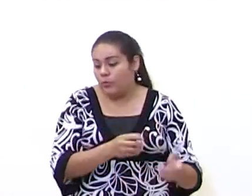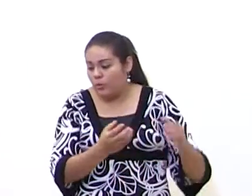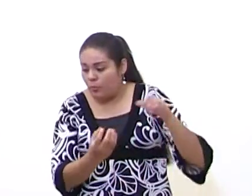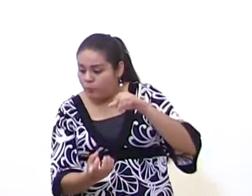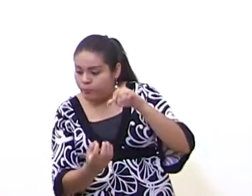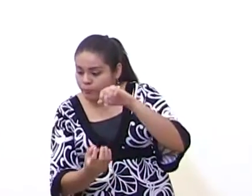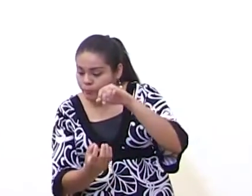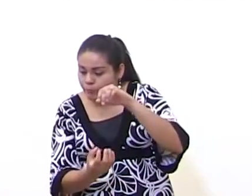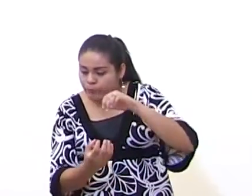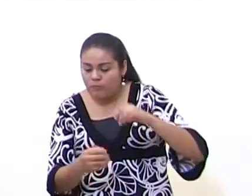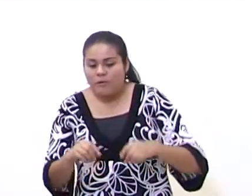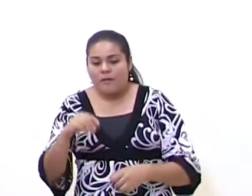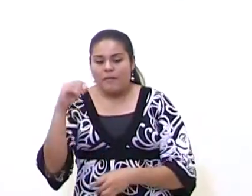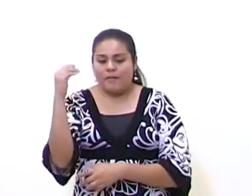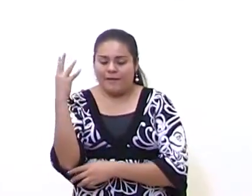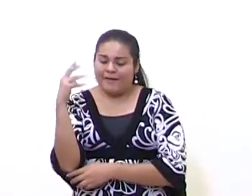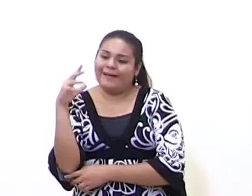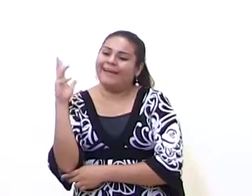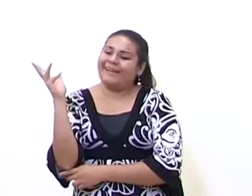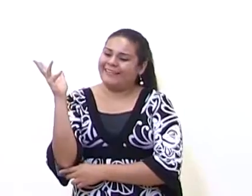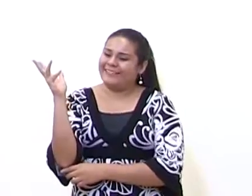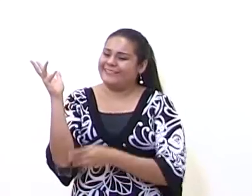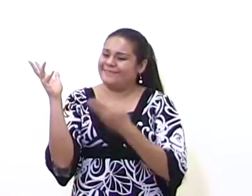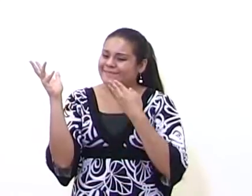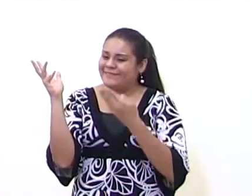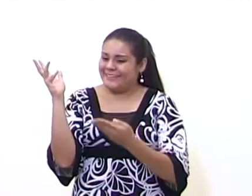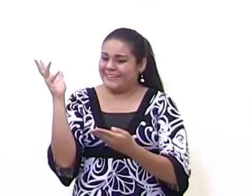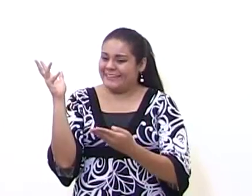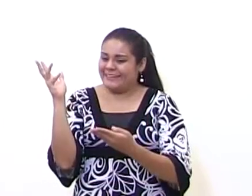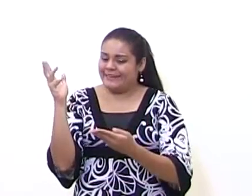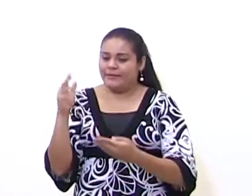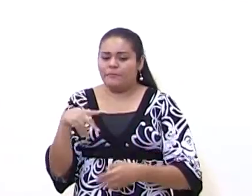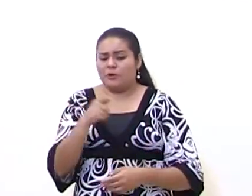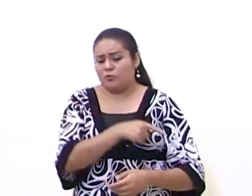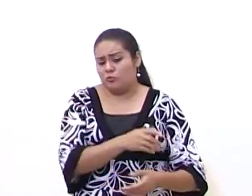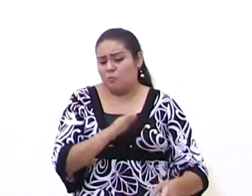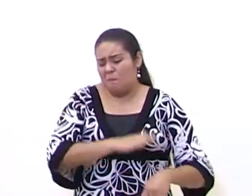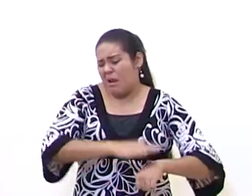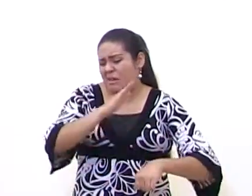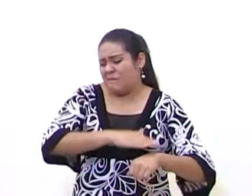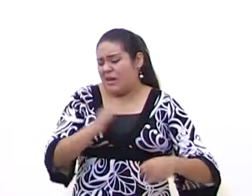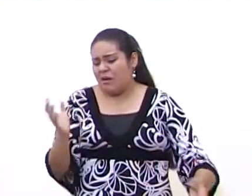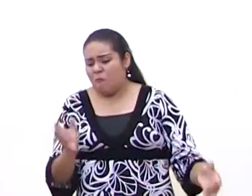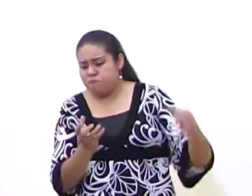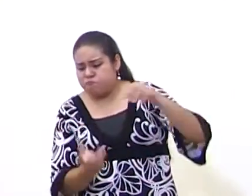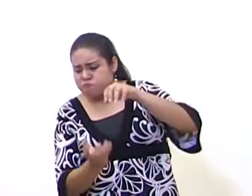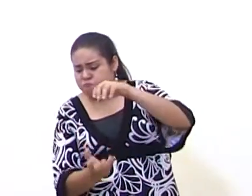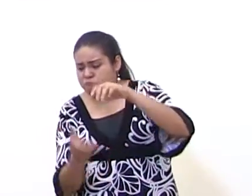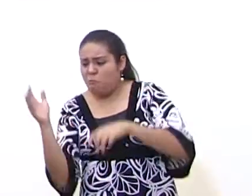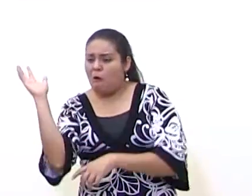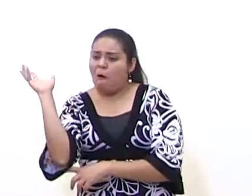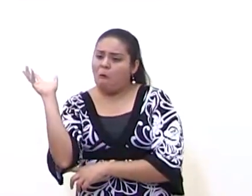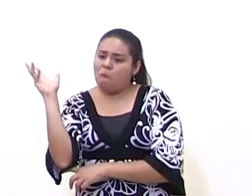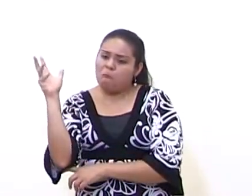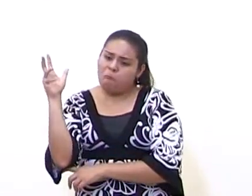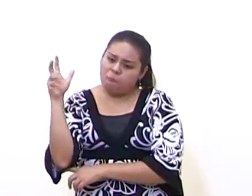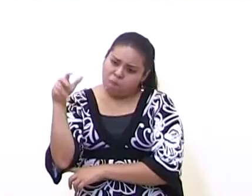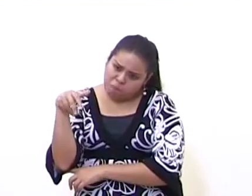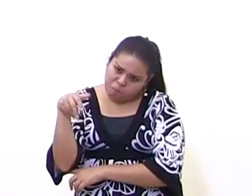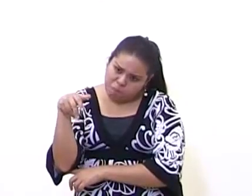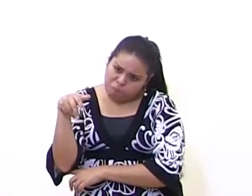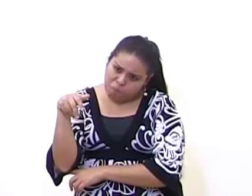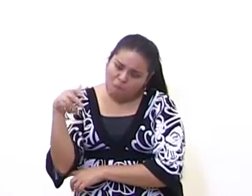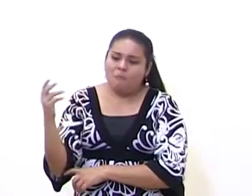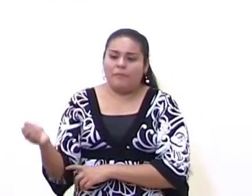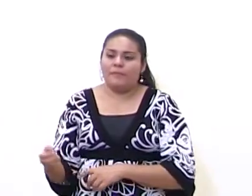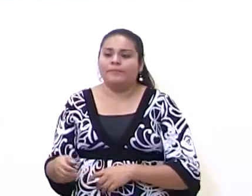produjo mayor fertilizante, se murieron sus camelias. Segundo ejemplo, por si esto aún no ayuda a ubicar